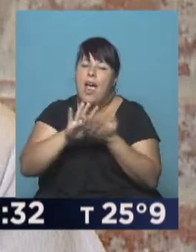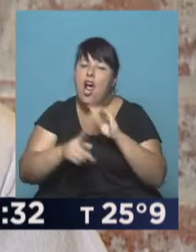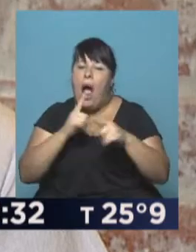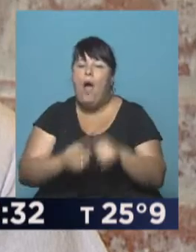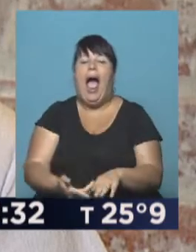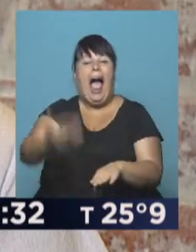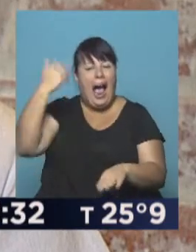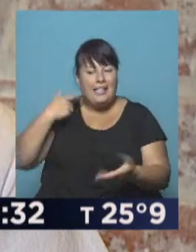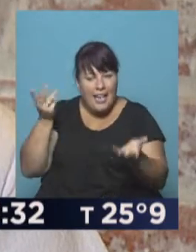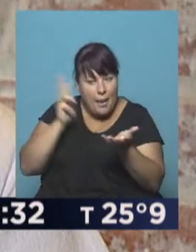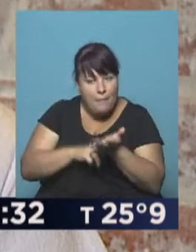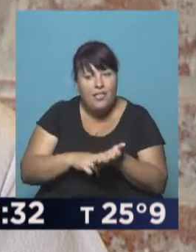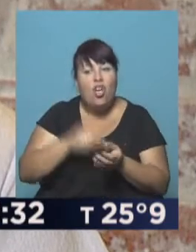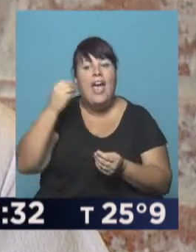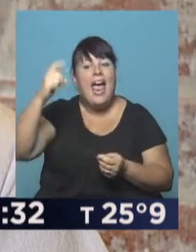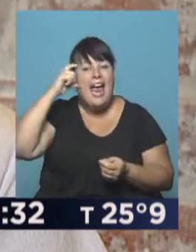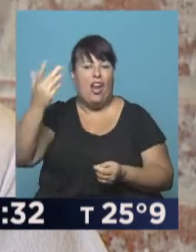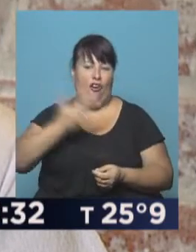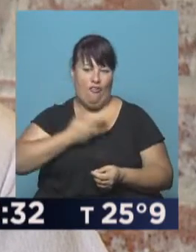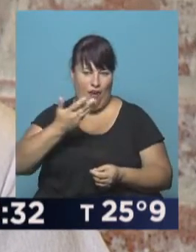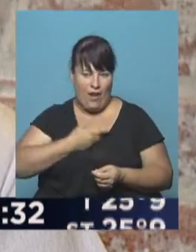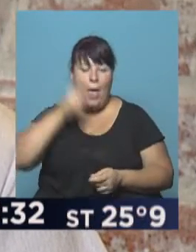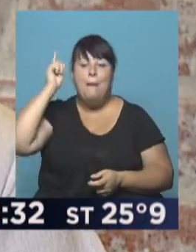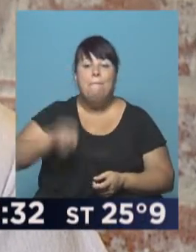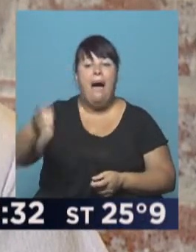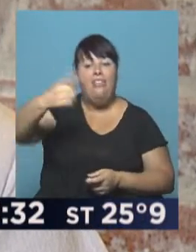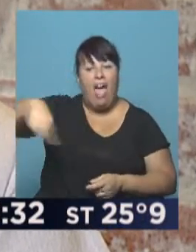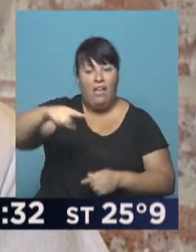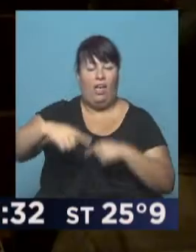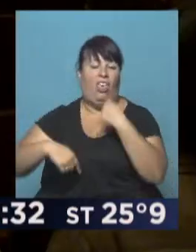discutido, vuelvo a decir, en el mes de enero y de febrero. Fue decisión de ellos de no hacerlo así.